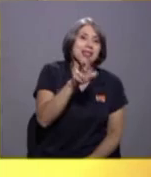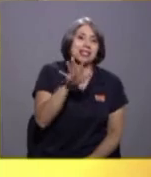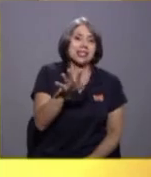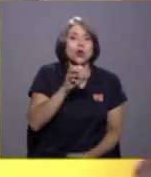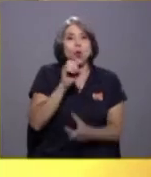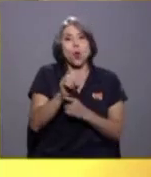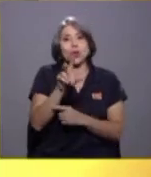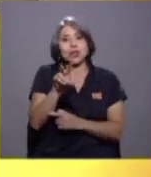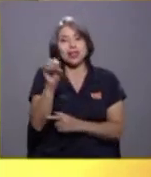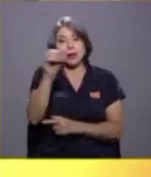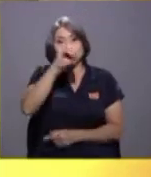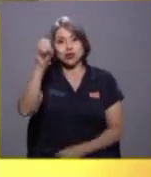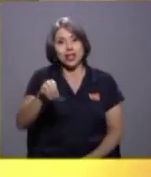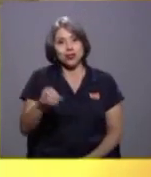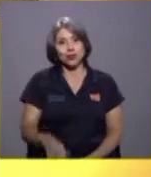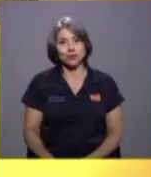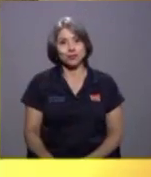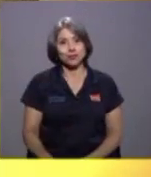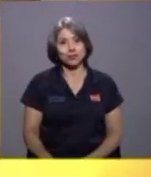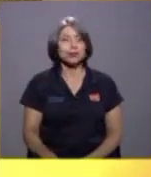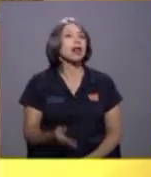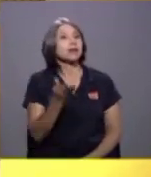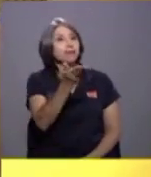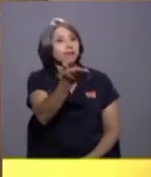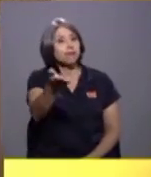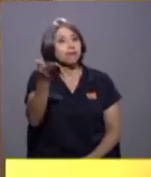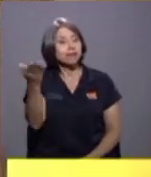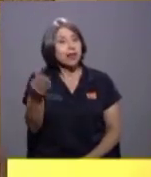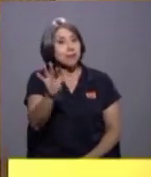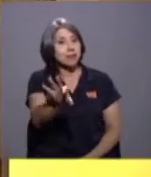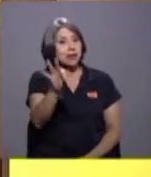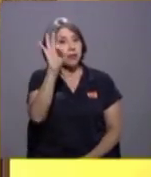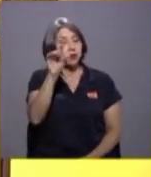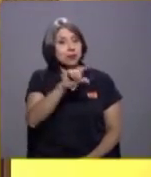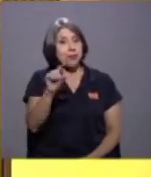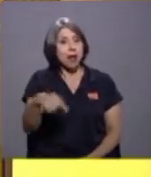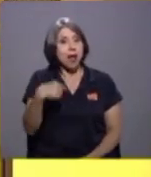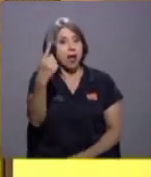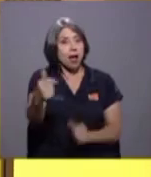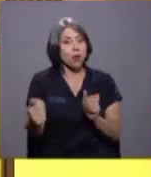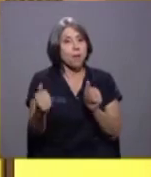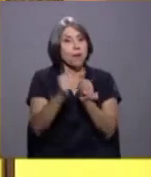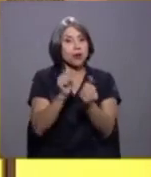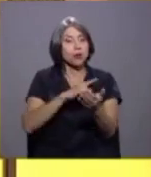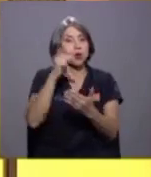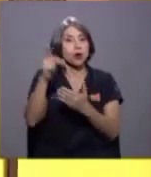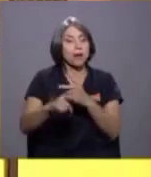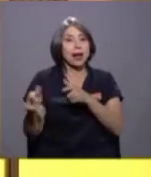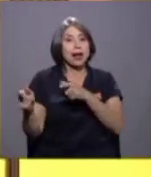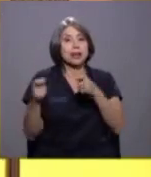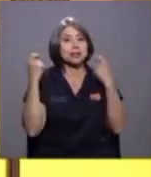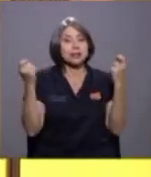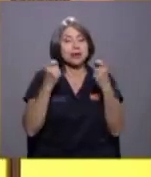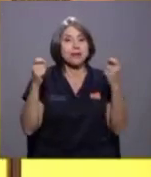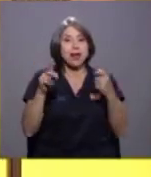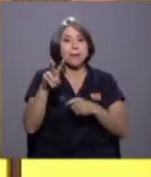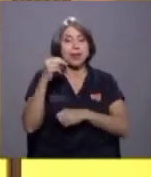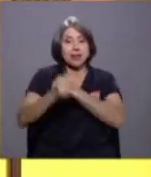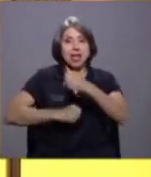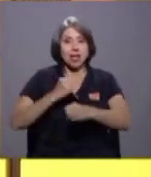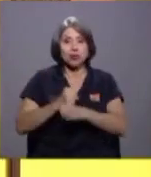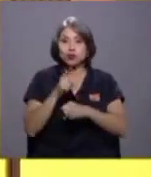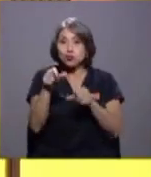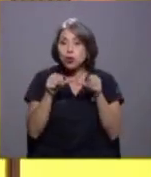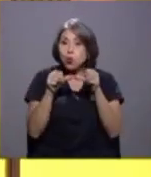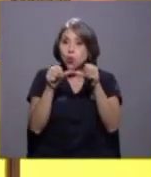próxima semana nos acompañen en otro programa de los 20 años de Economía y Sociedad, y quédense con